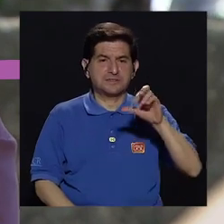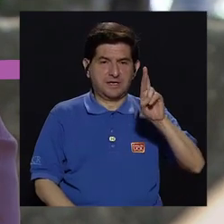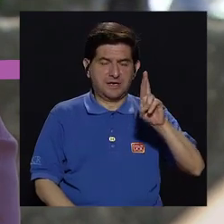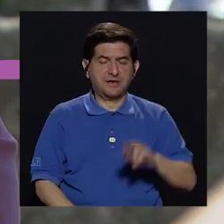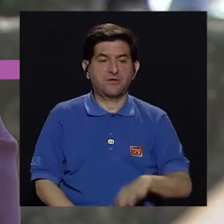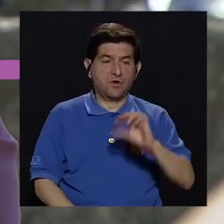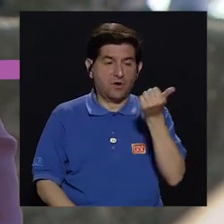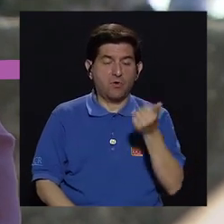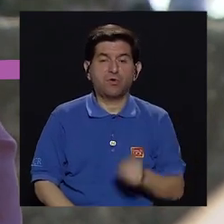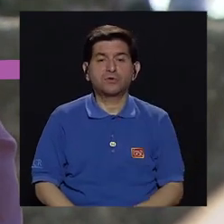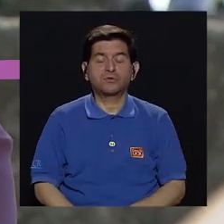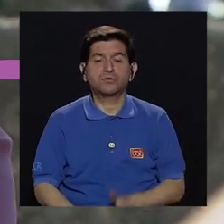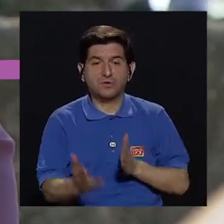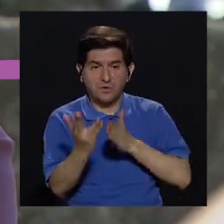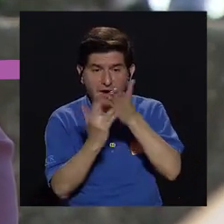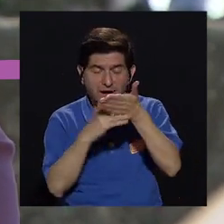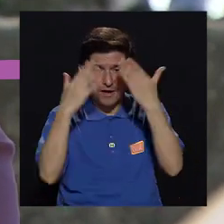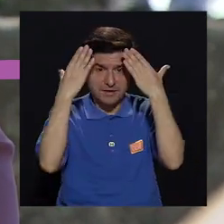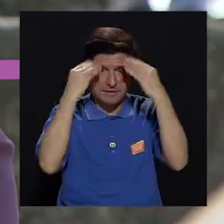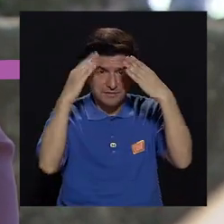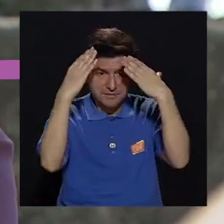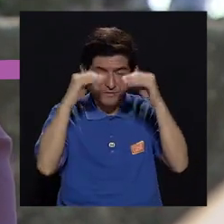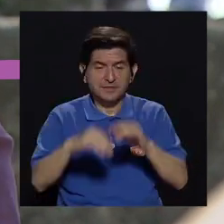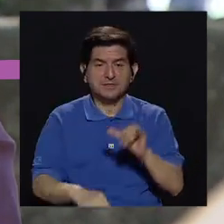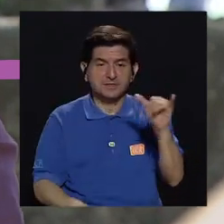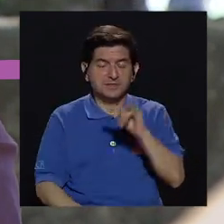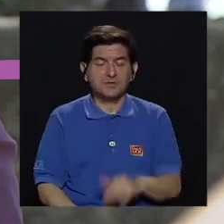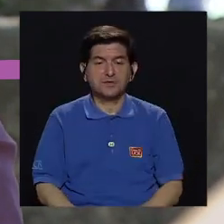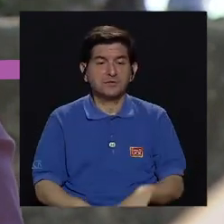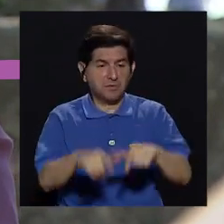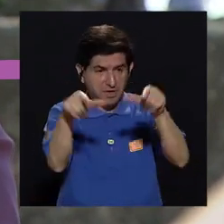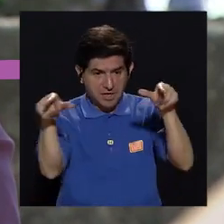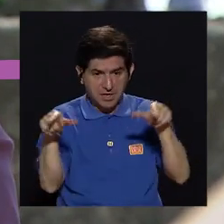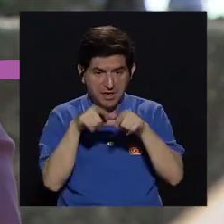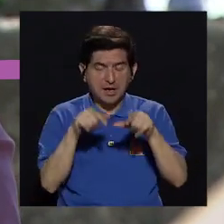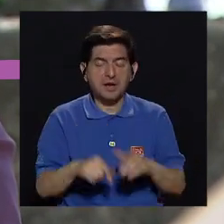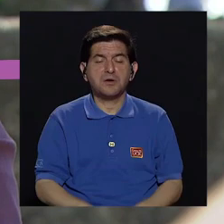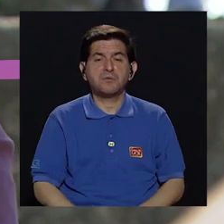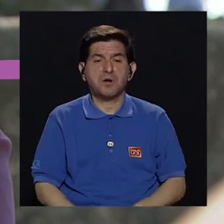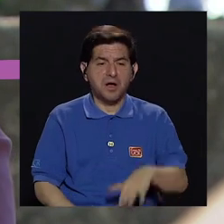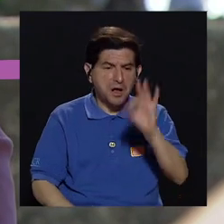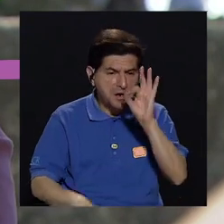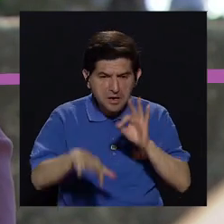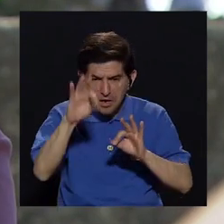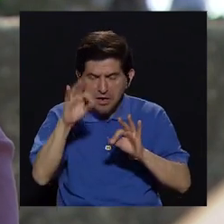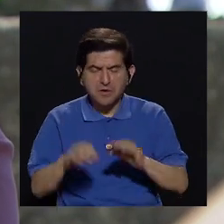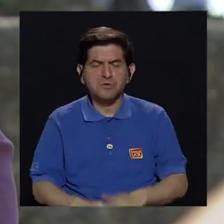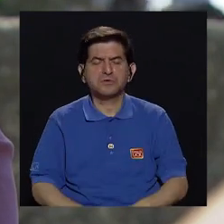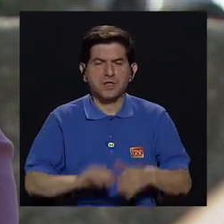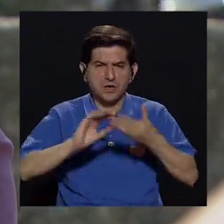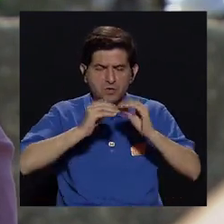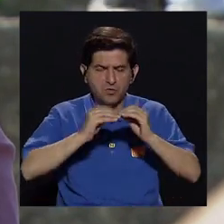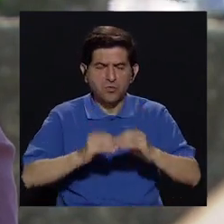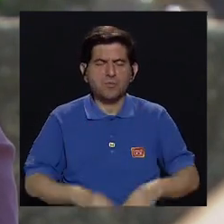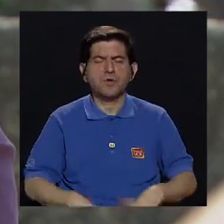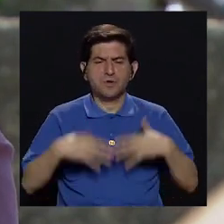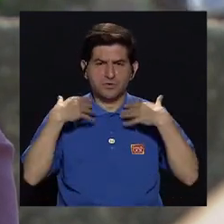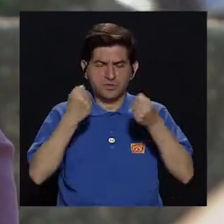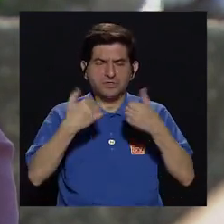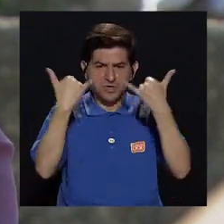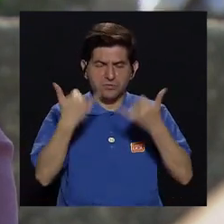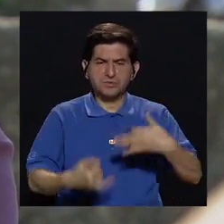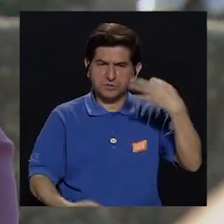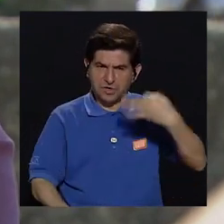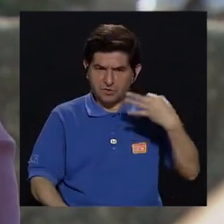Otro componente es el acceso a los datos, que dentro igual de la misma página pueden acceder a los datos de salud que ya están oficializados